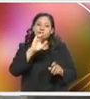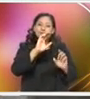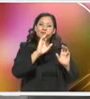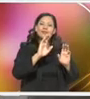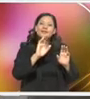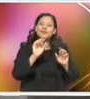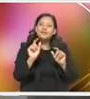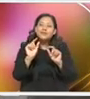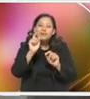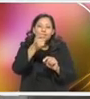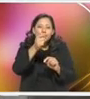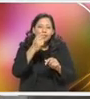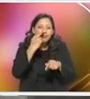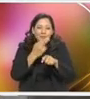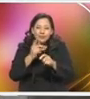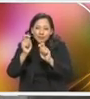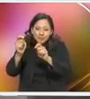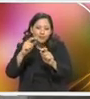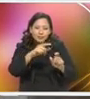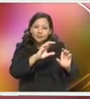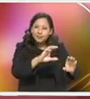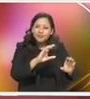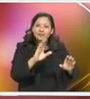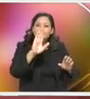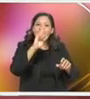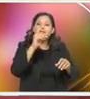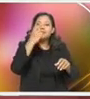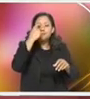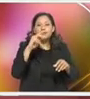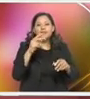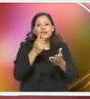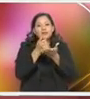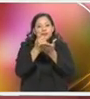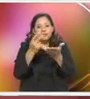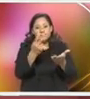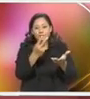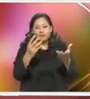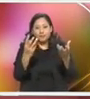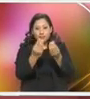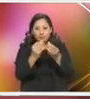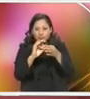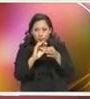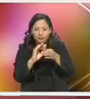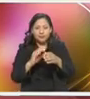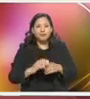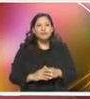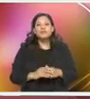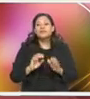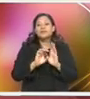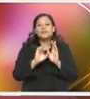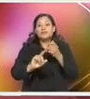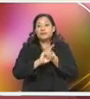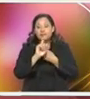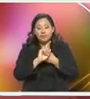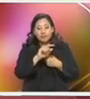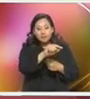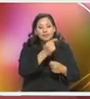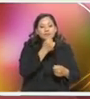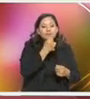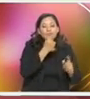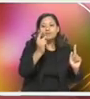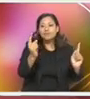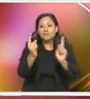integrarse, ¿no? Y que se sientan, si tienen inclusive algún problemita, los